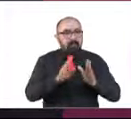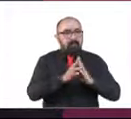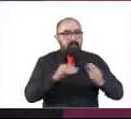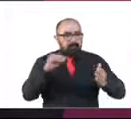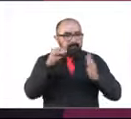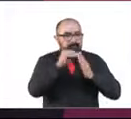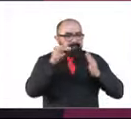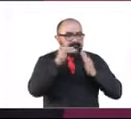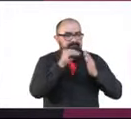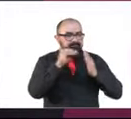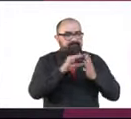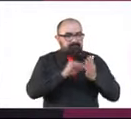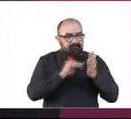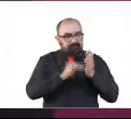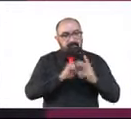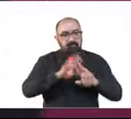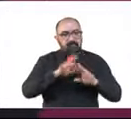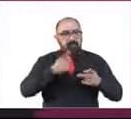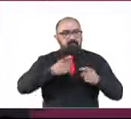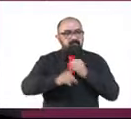atacar estos problemas que tenemos. Gracias, doctor.